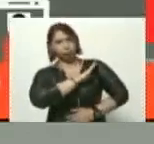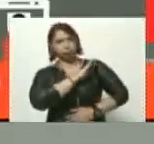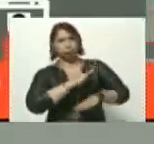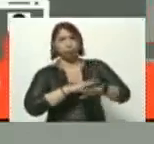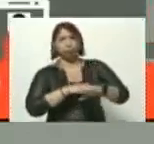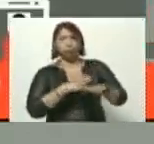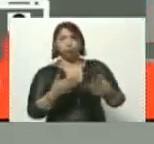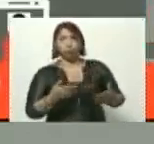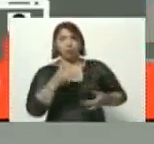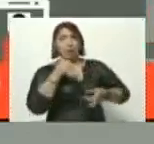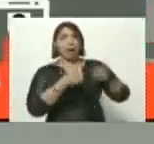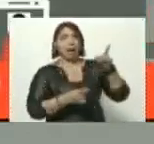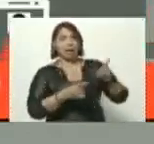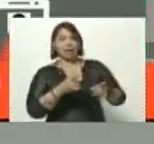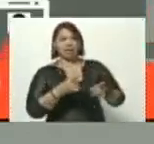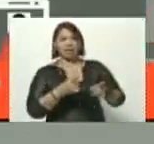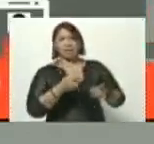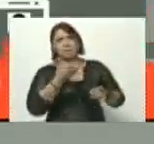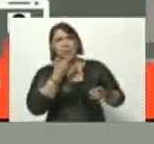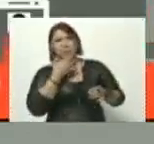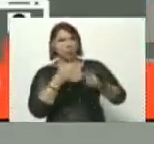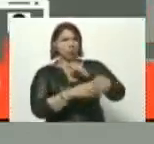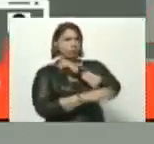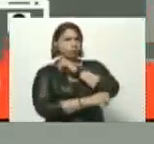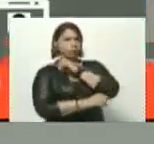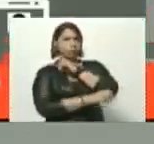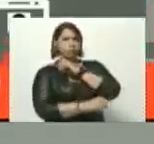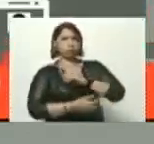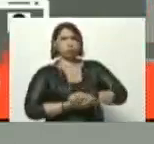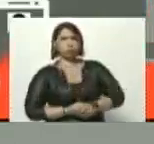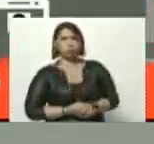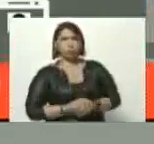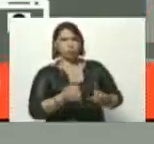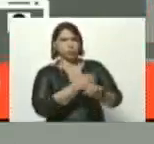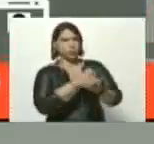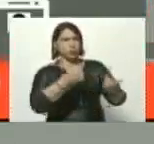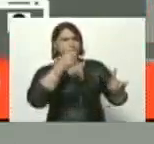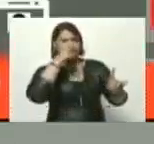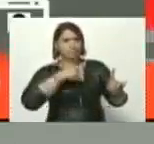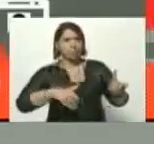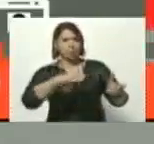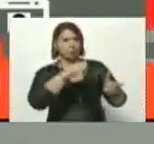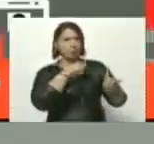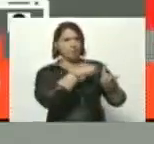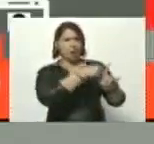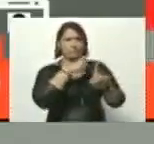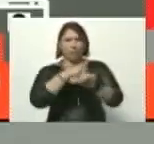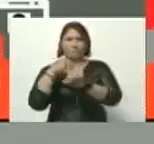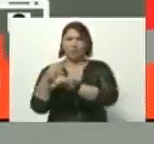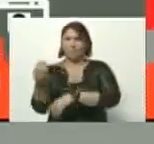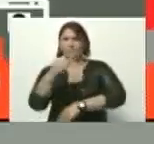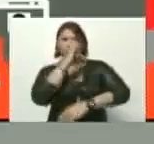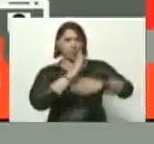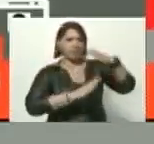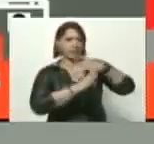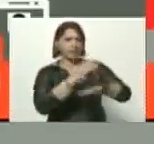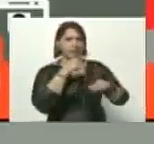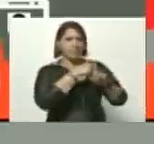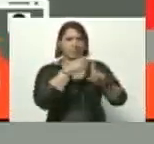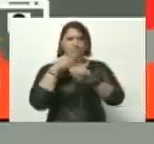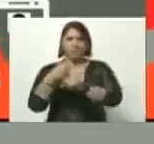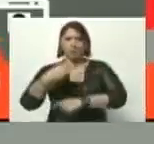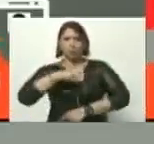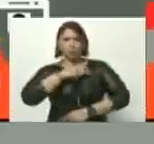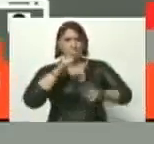cuando alguien es corrupto, presidente, agrede al pueblo, agrede al más humilde, agrede a nuestros ciudadanos